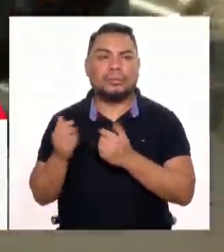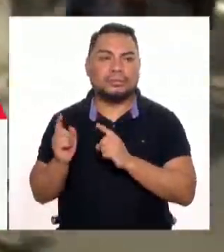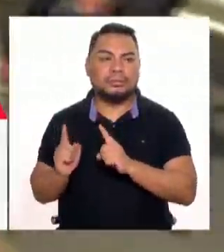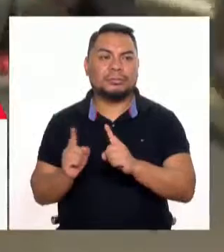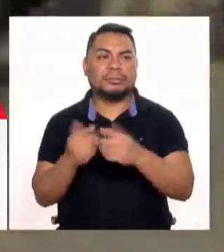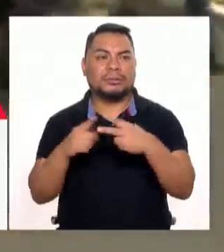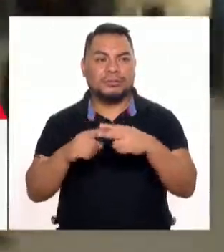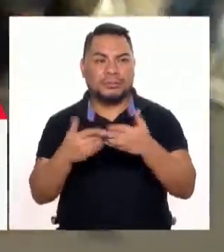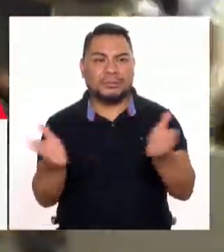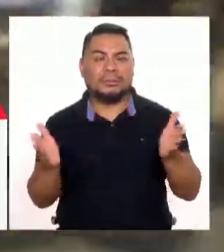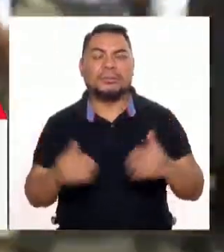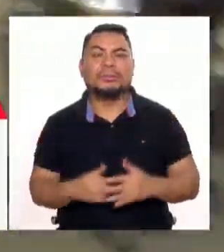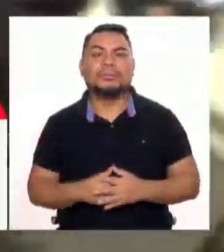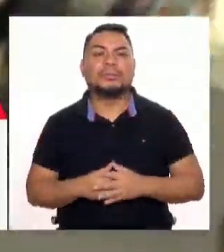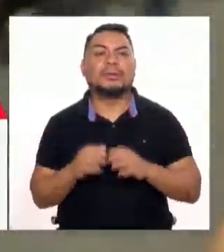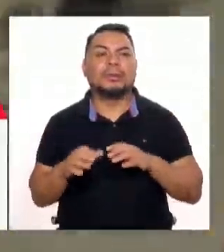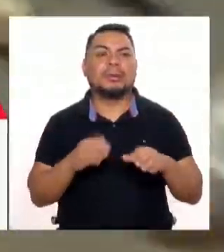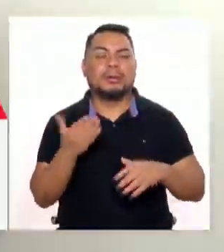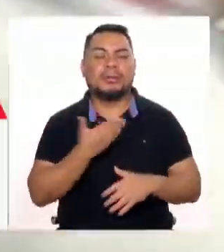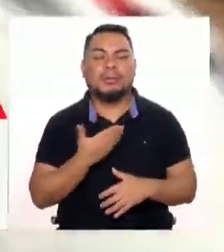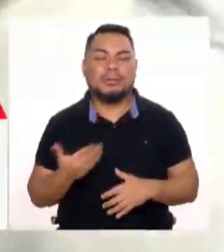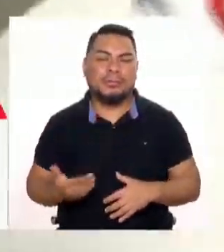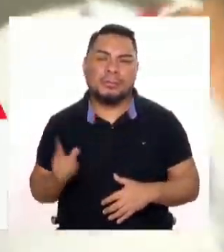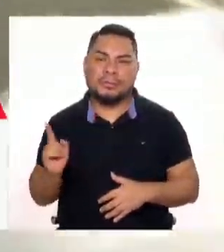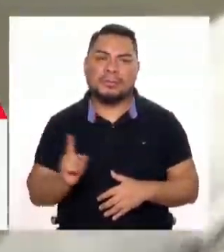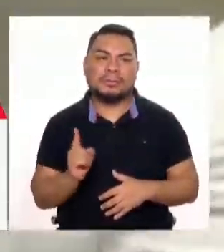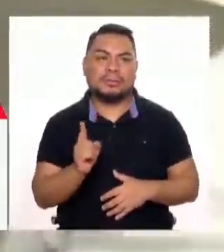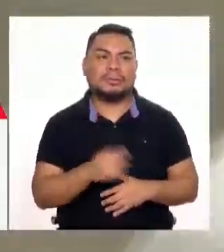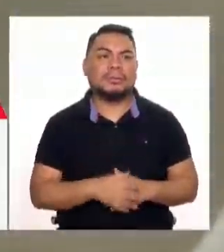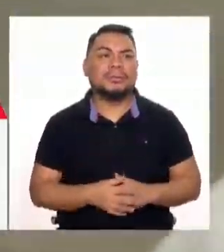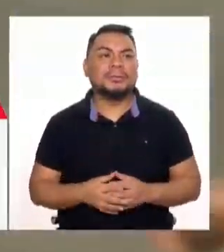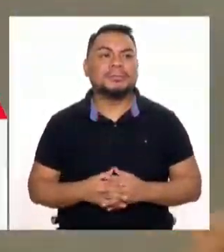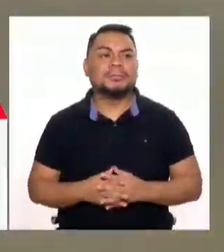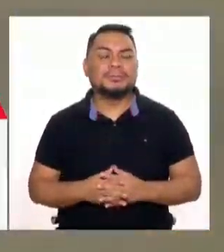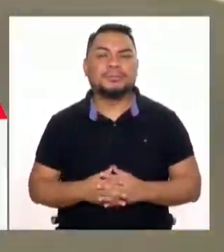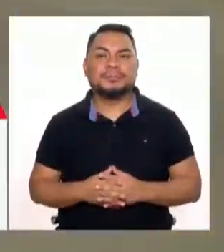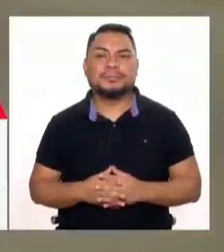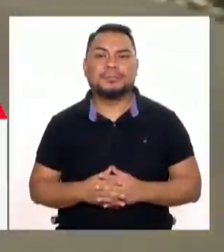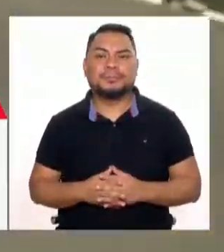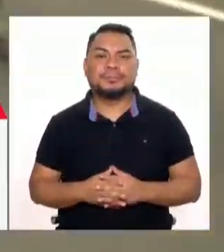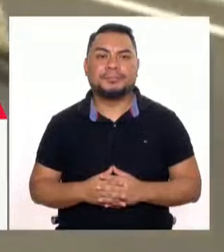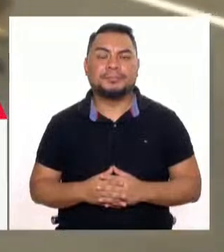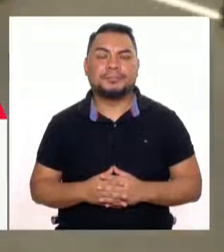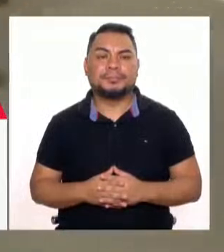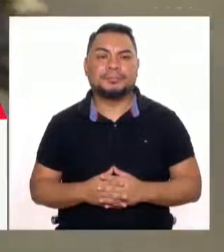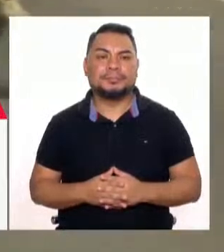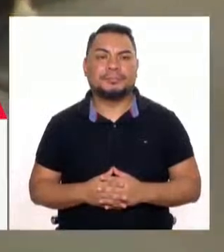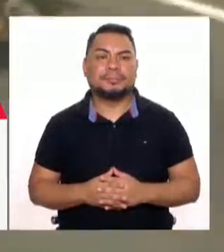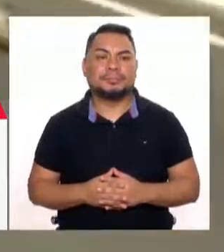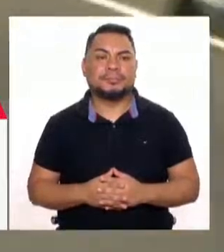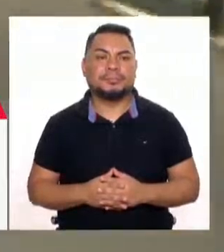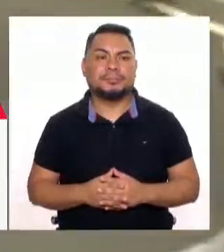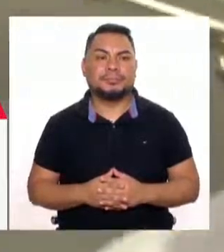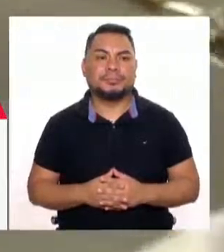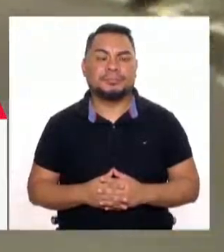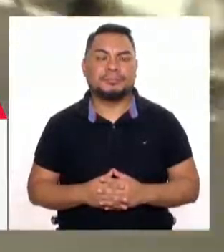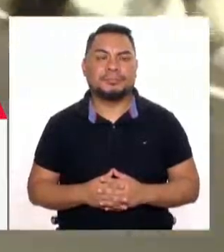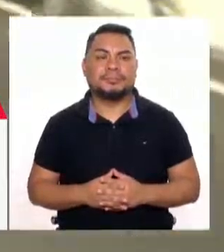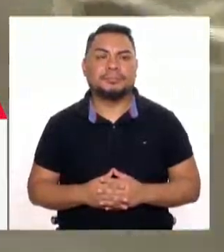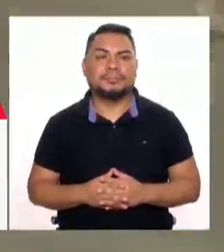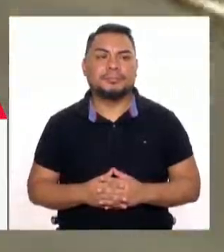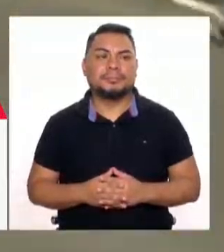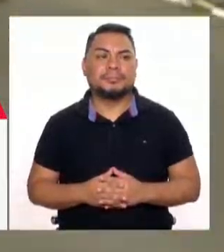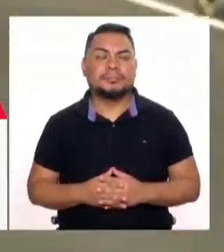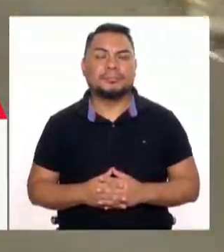con el recorrido que hace la presidenta Dina boluarte acá en huánuco